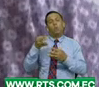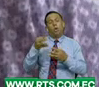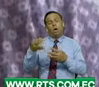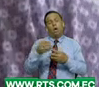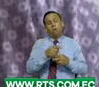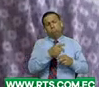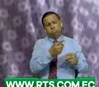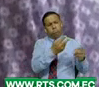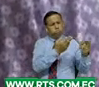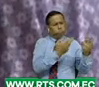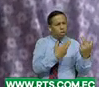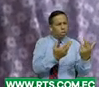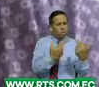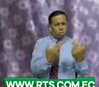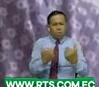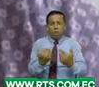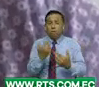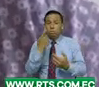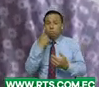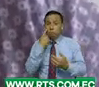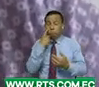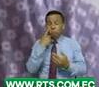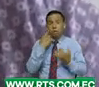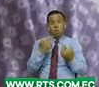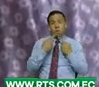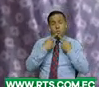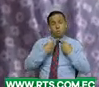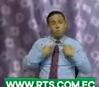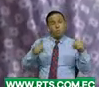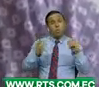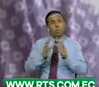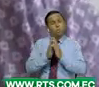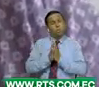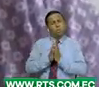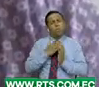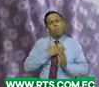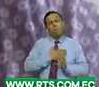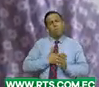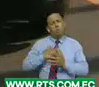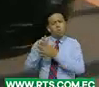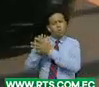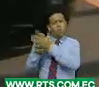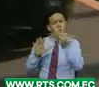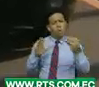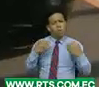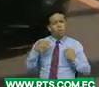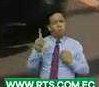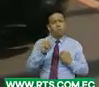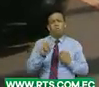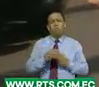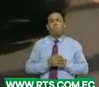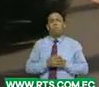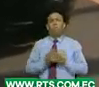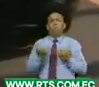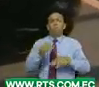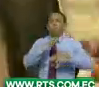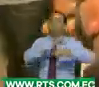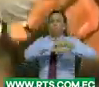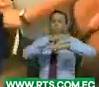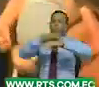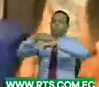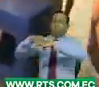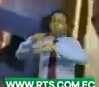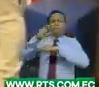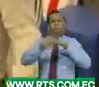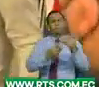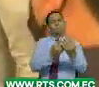de parte de ellos pero si solicitamos públicamente que no se sumen a la resolución de guayaquil ahora hacen un llamado insistente a la ciudadanía a que